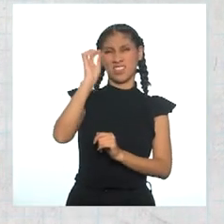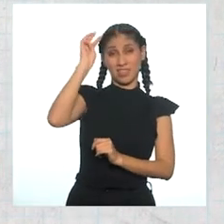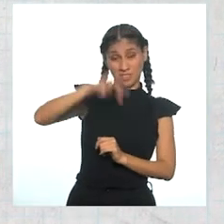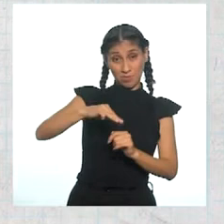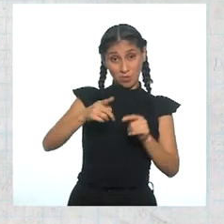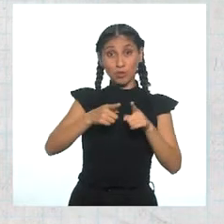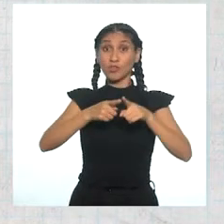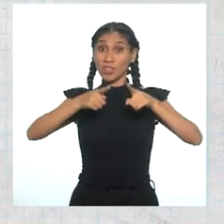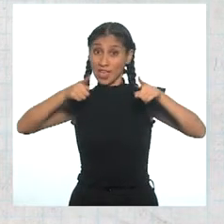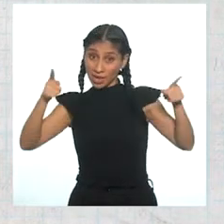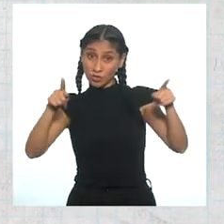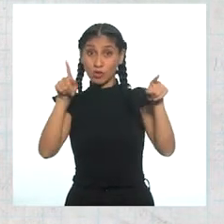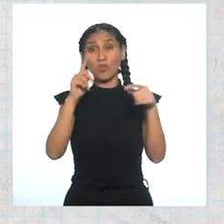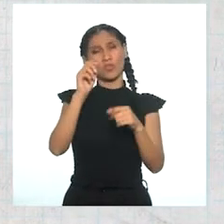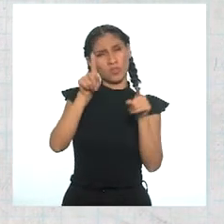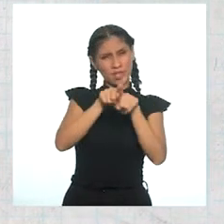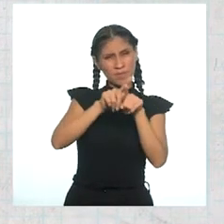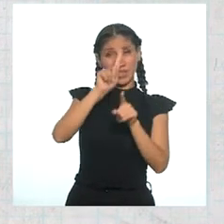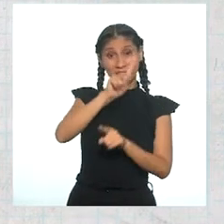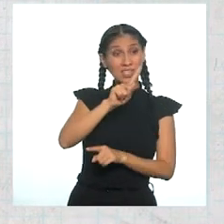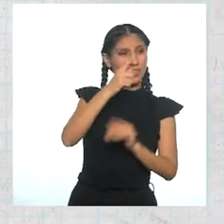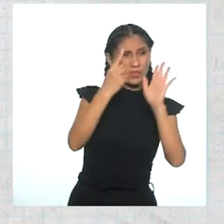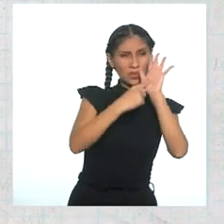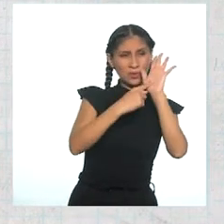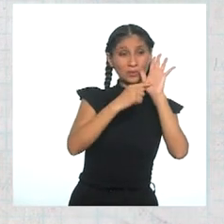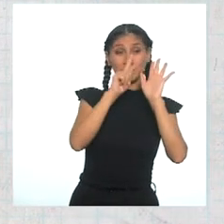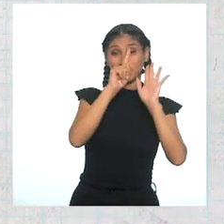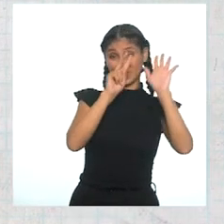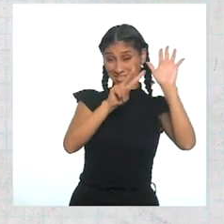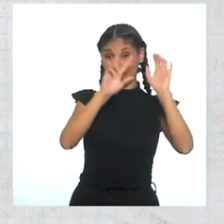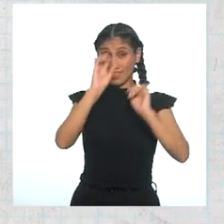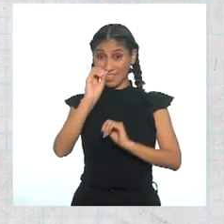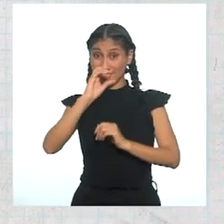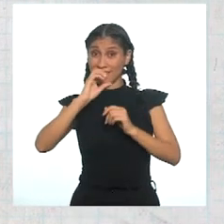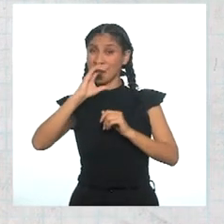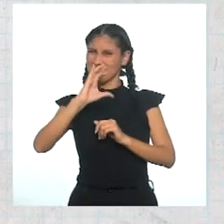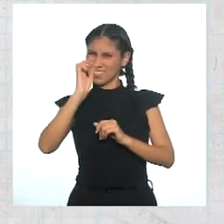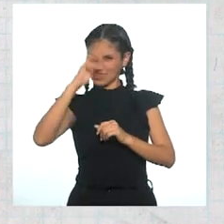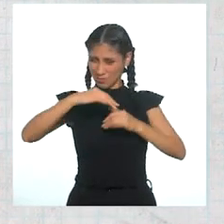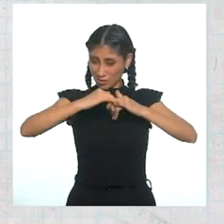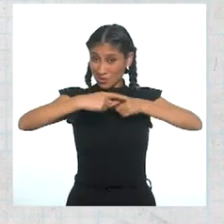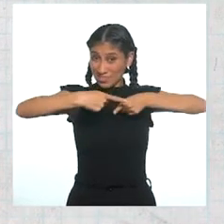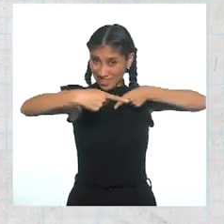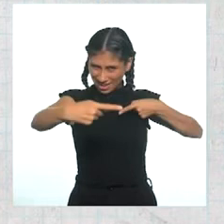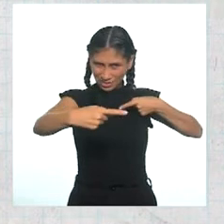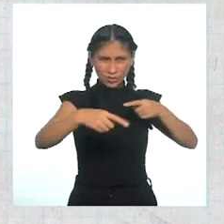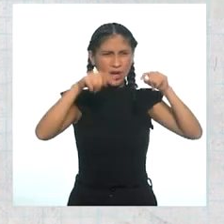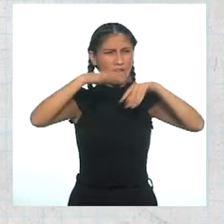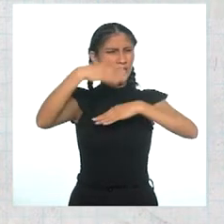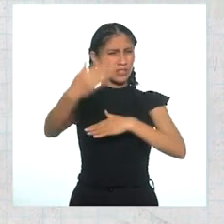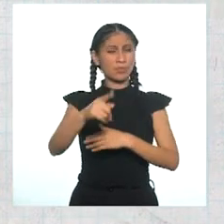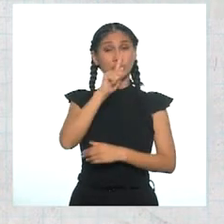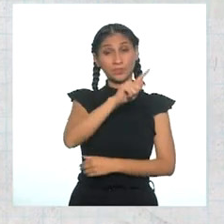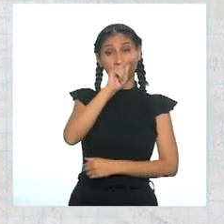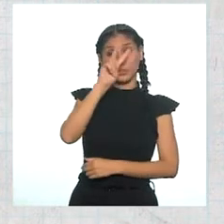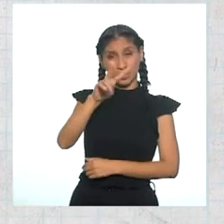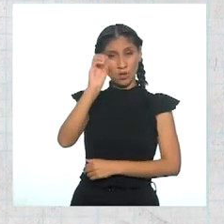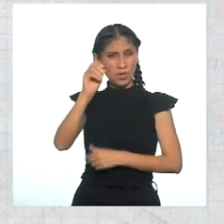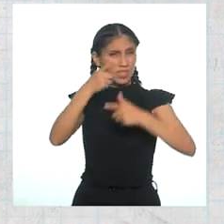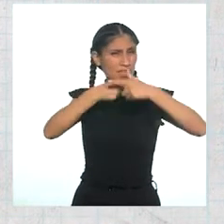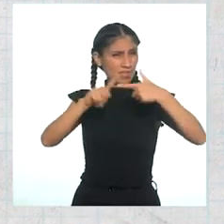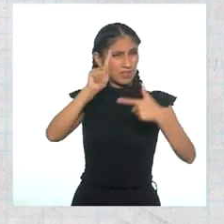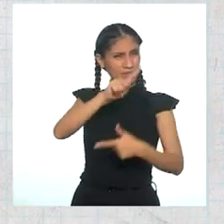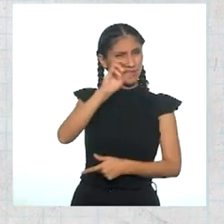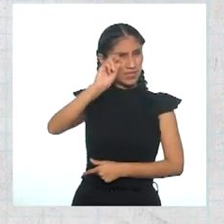170 centímetros de largo. Con ayuda de la tabla de conversión, para convertir centímetros a metros, dividimos 120 entre 10